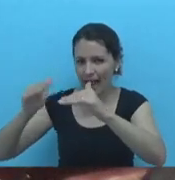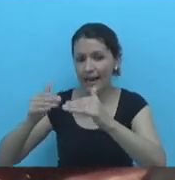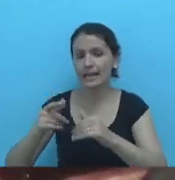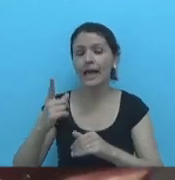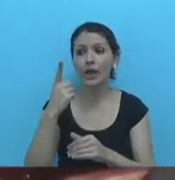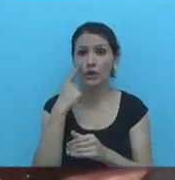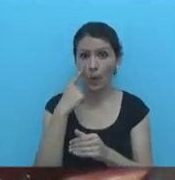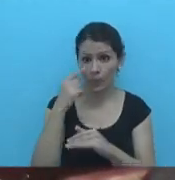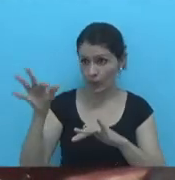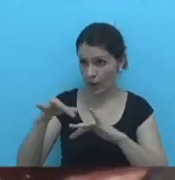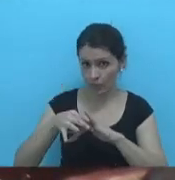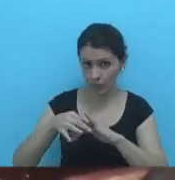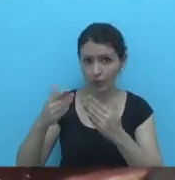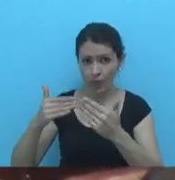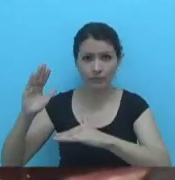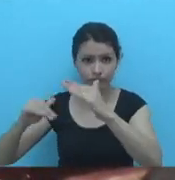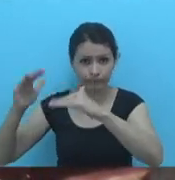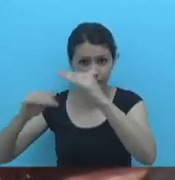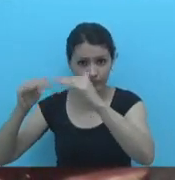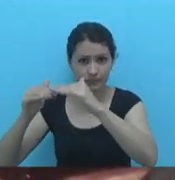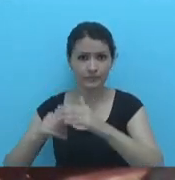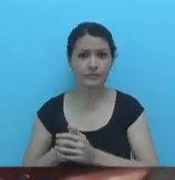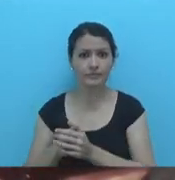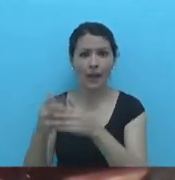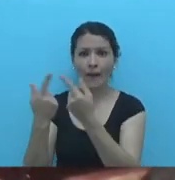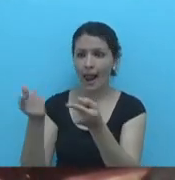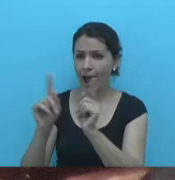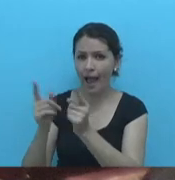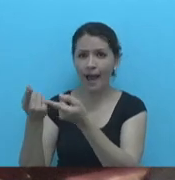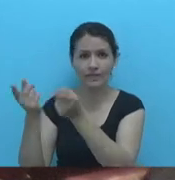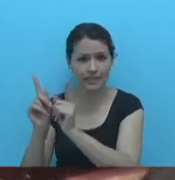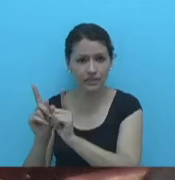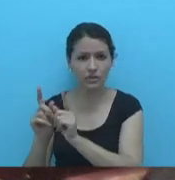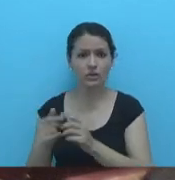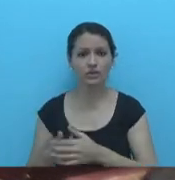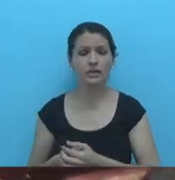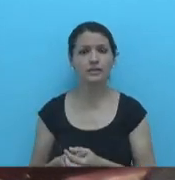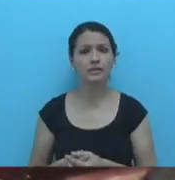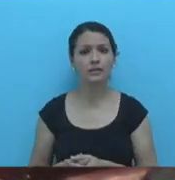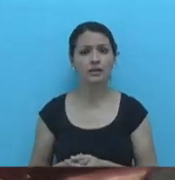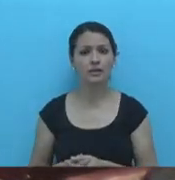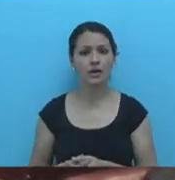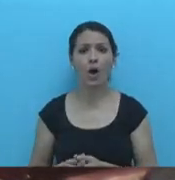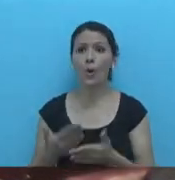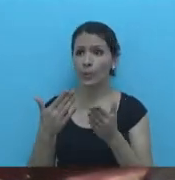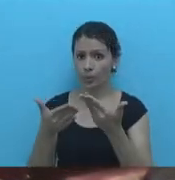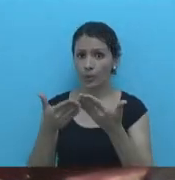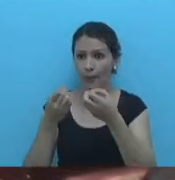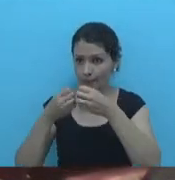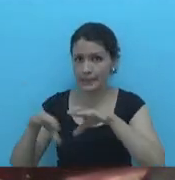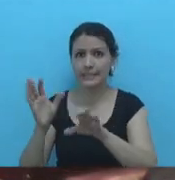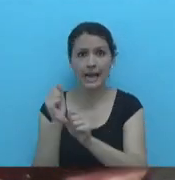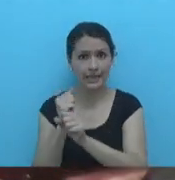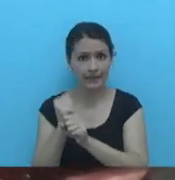se había comprometido a hacer otra habitación y ampliar la casa y que no lo hizo, proponga el personal